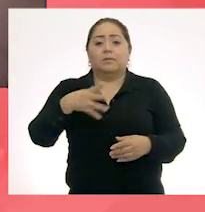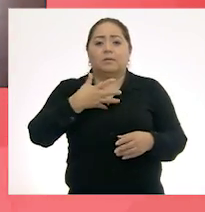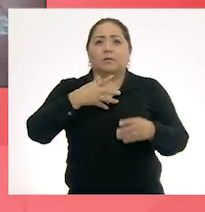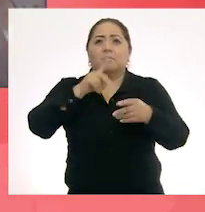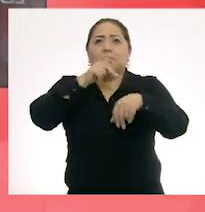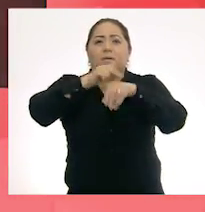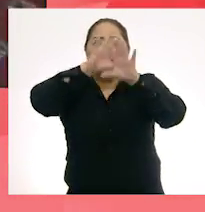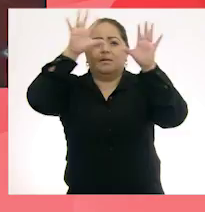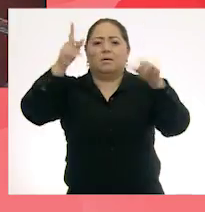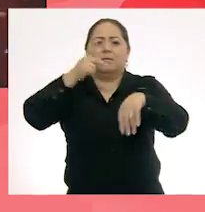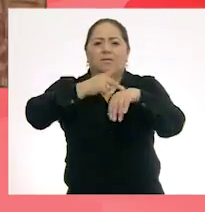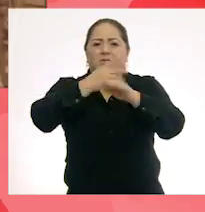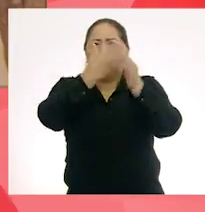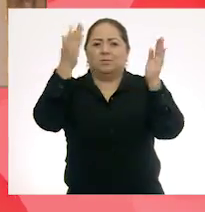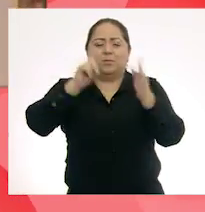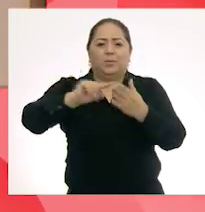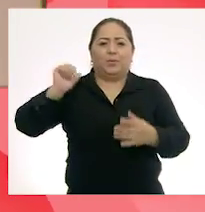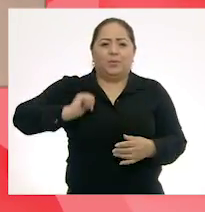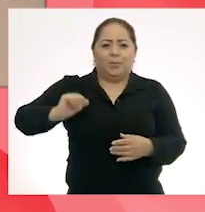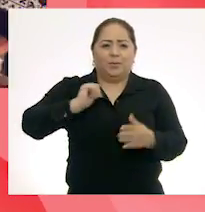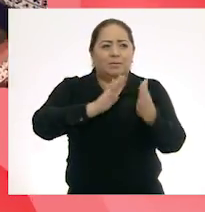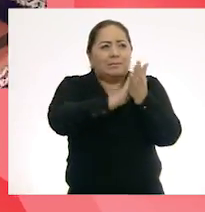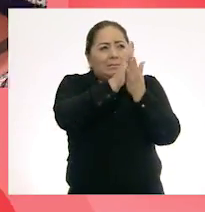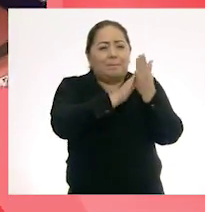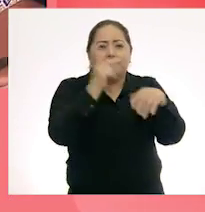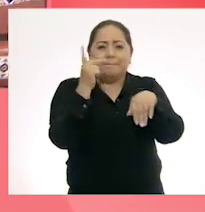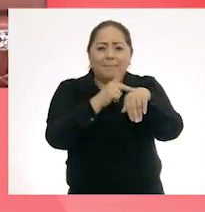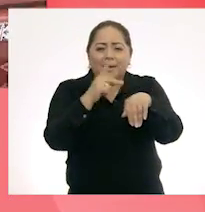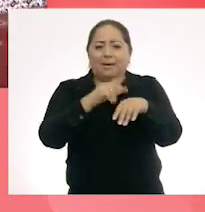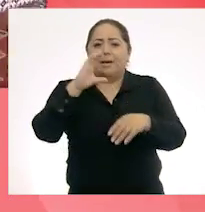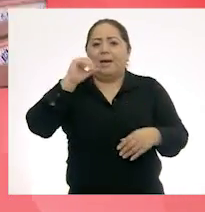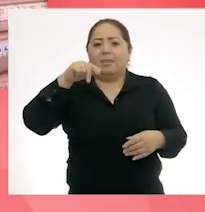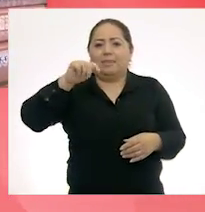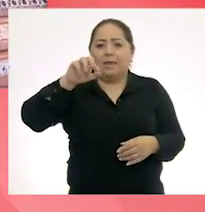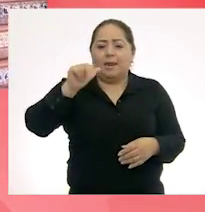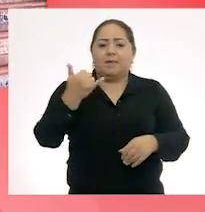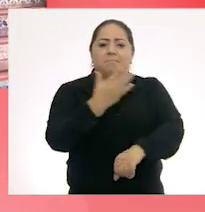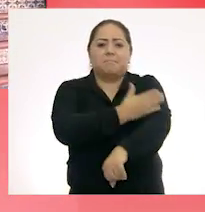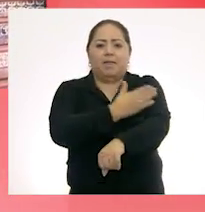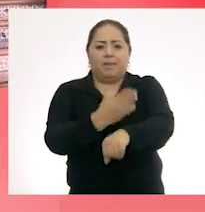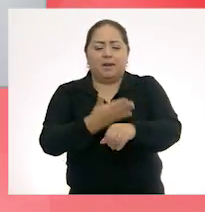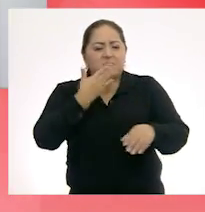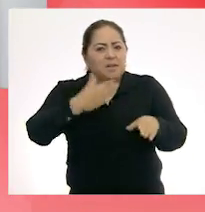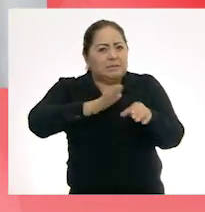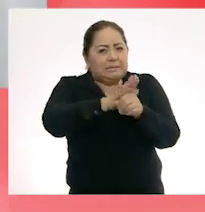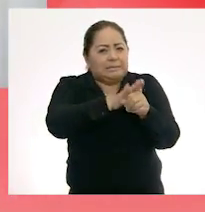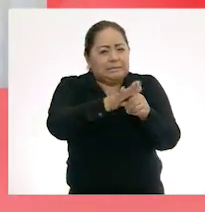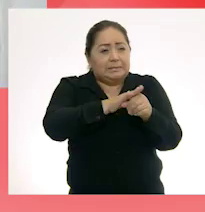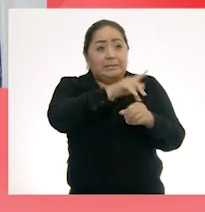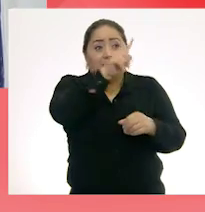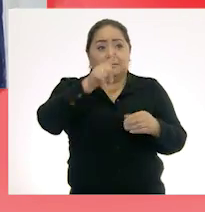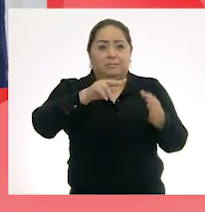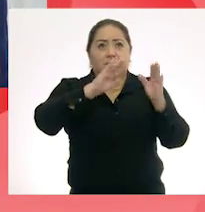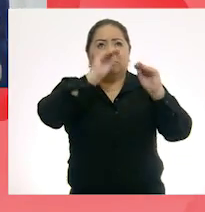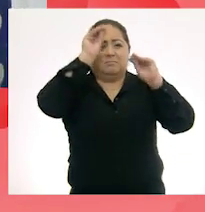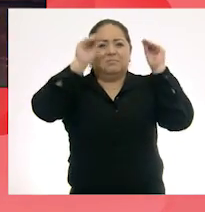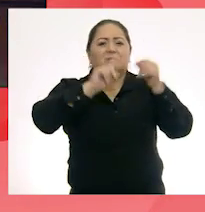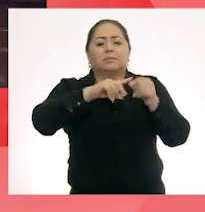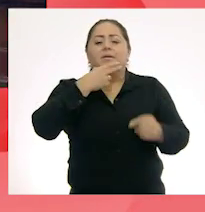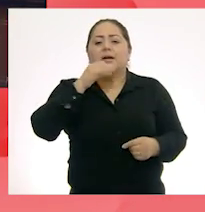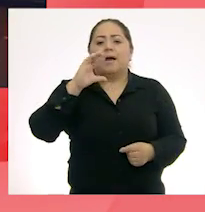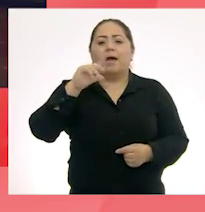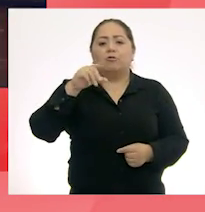decorado con azulejos coloniales, detalles de barro, cantera y madera tallada. La arquitectura es de Carlos